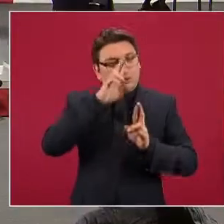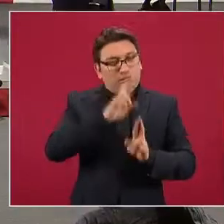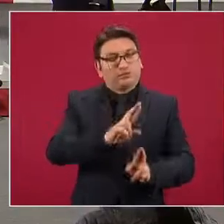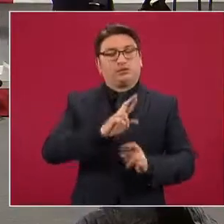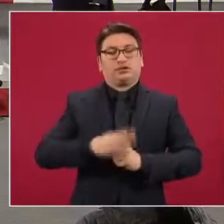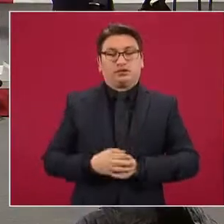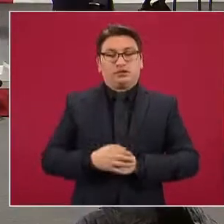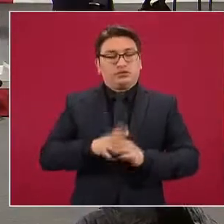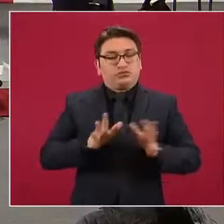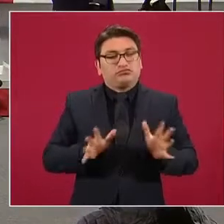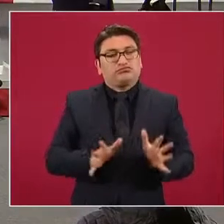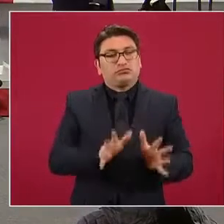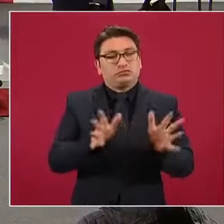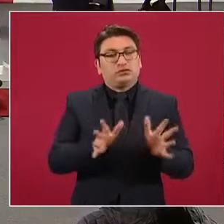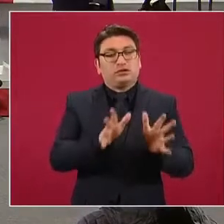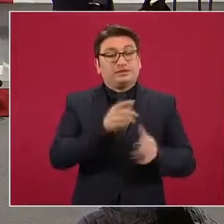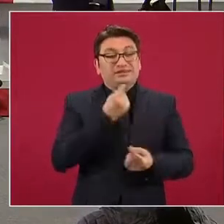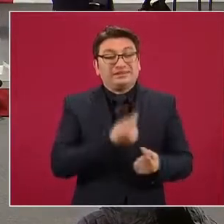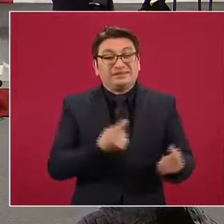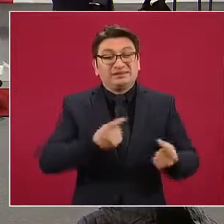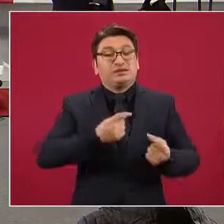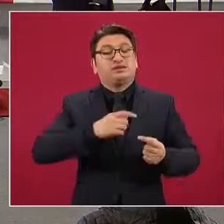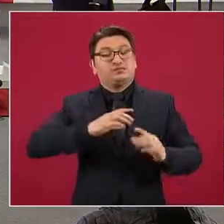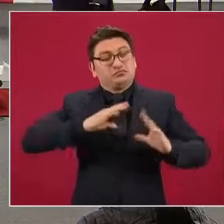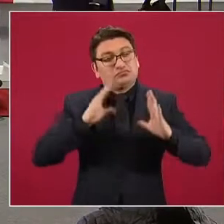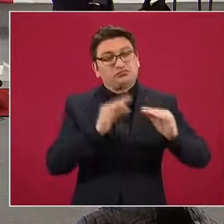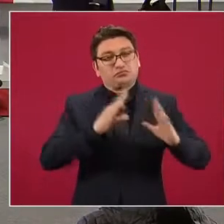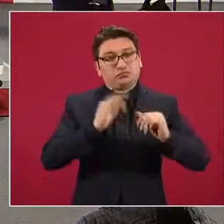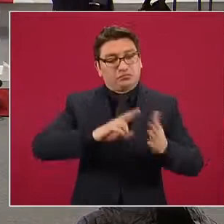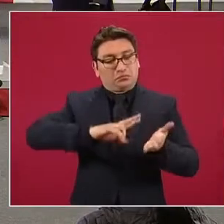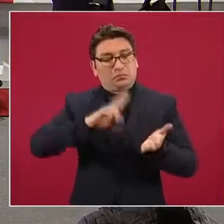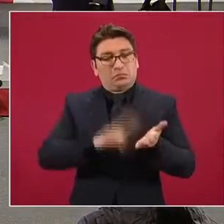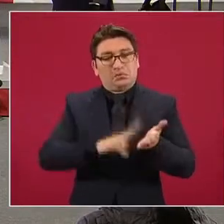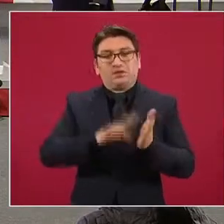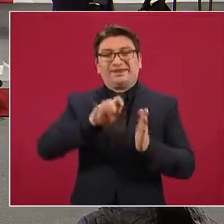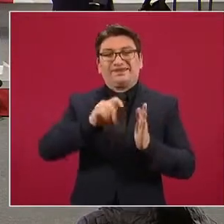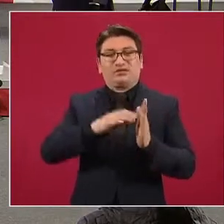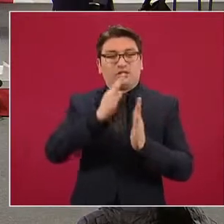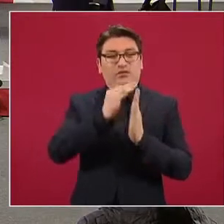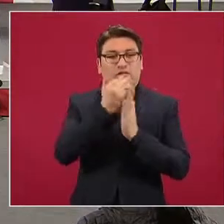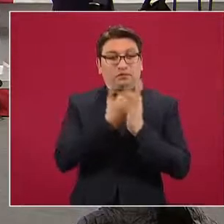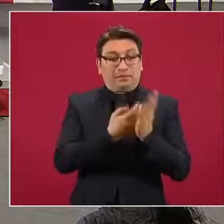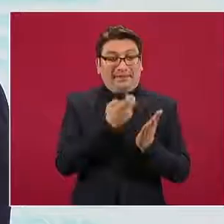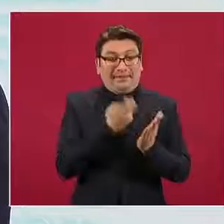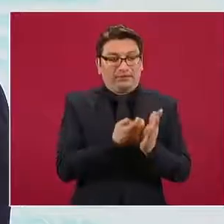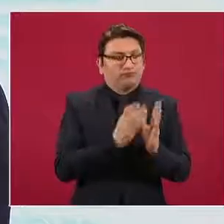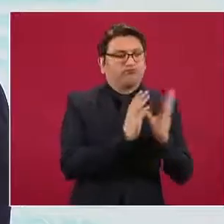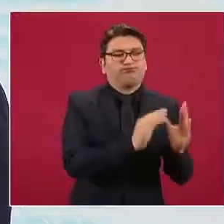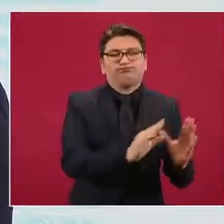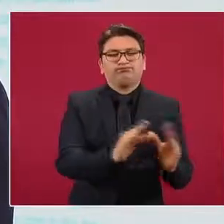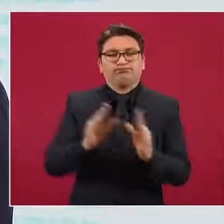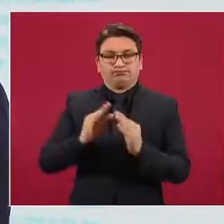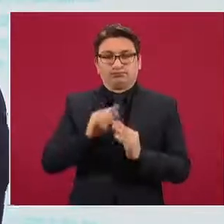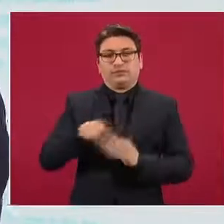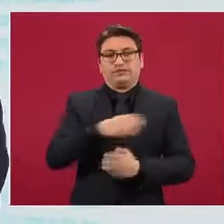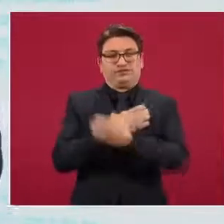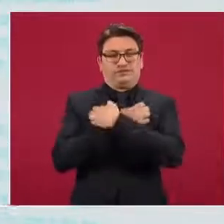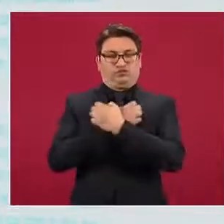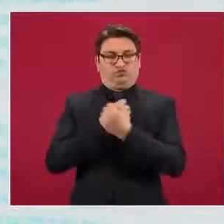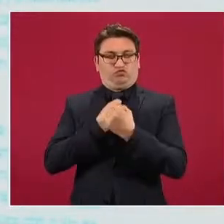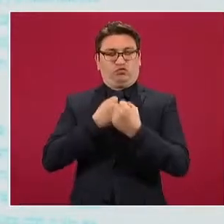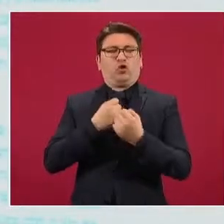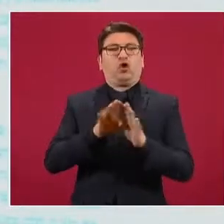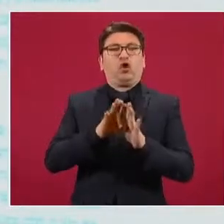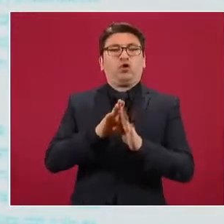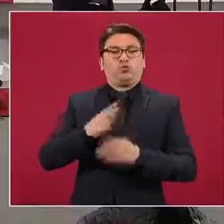en los menores los principios éticos aquí referidos y edúcalos con la fuerza del